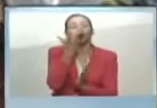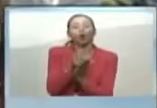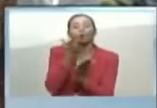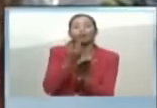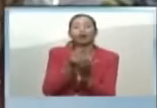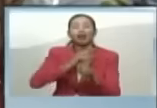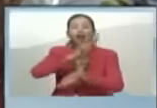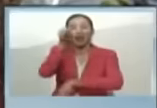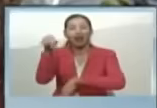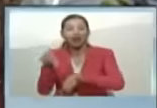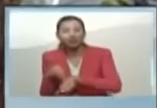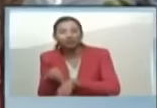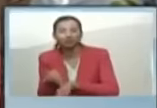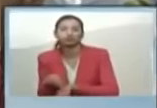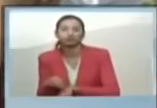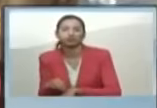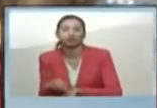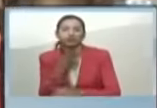nacional.